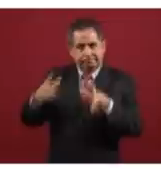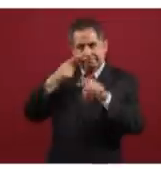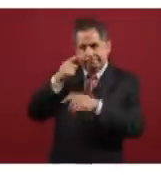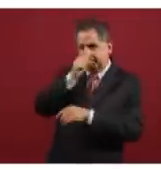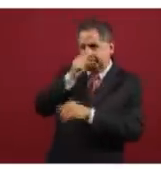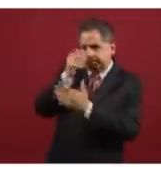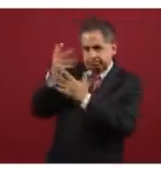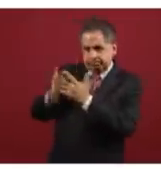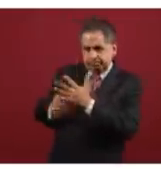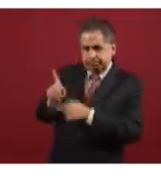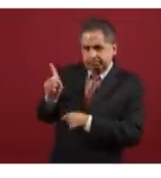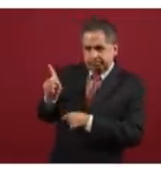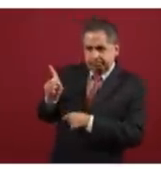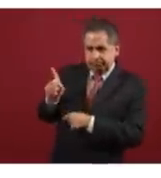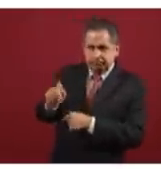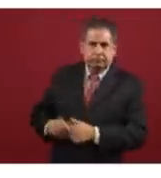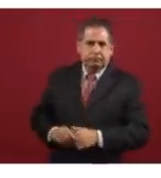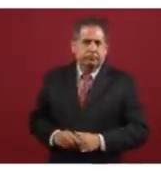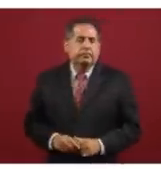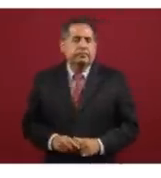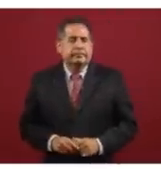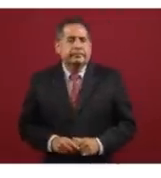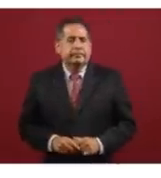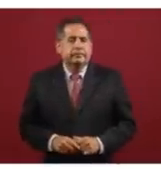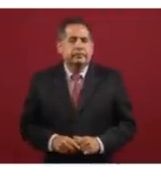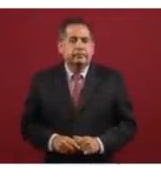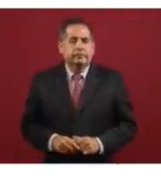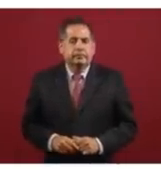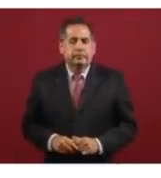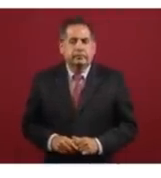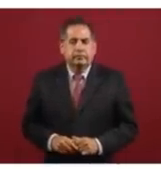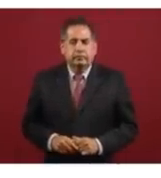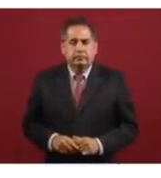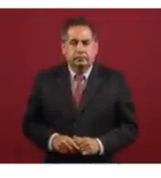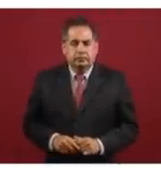la lámina que estamos observando.